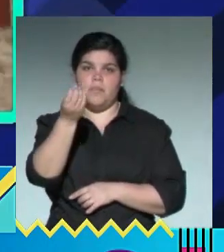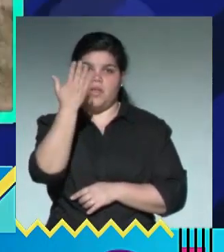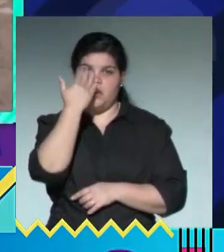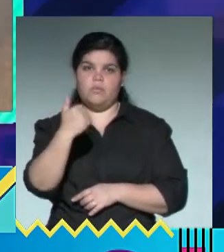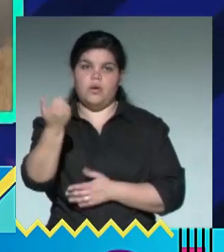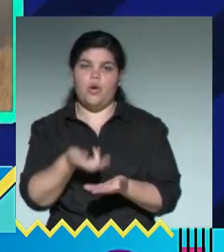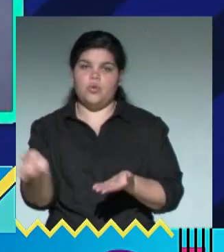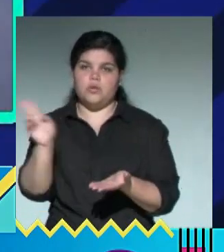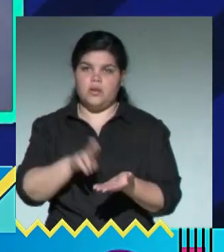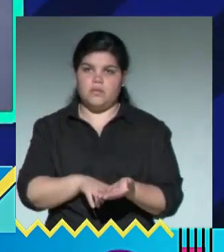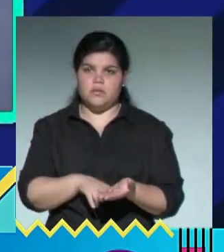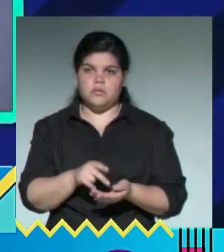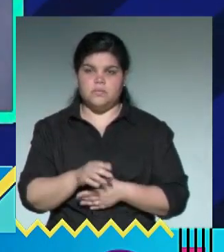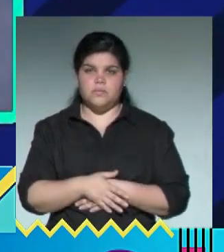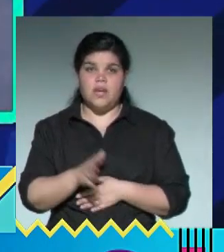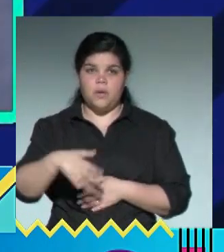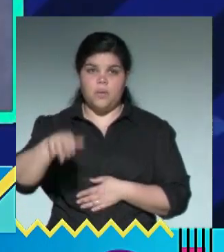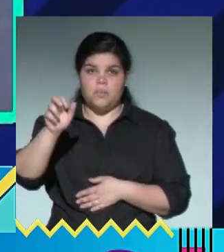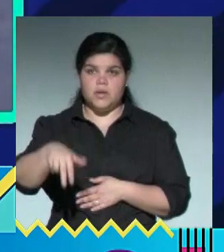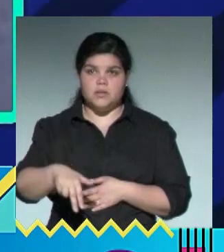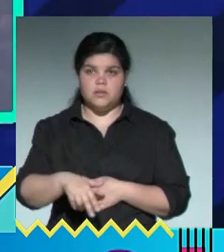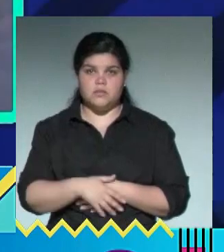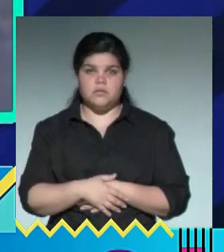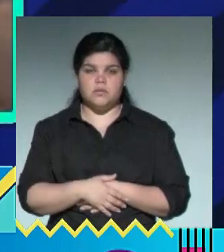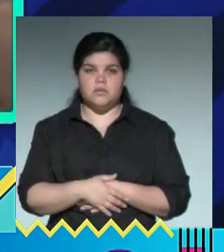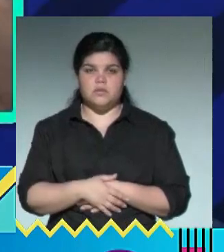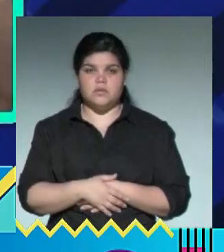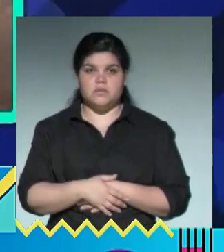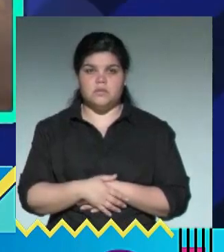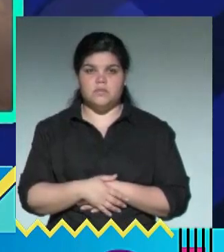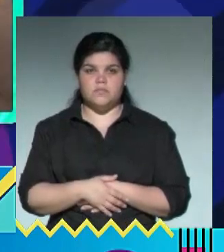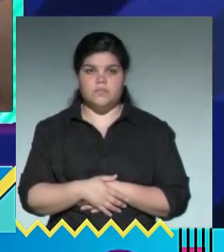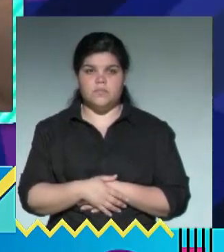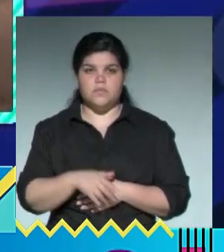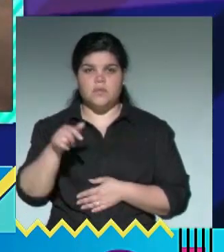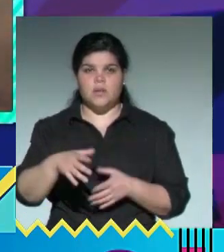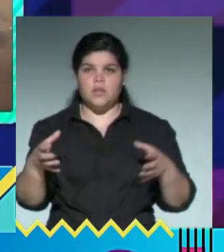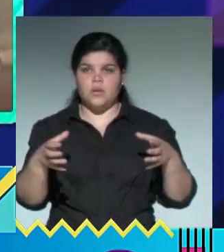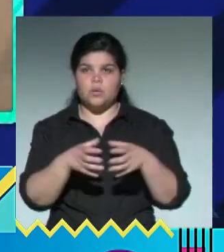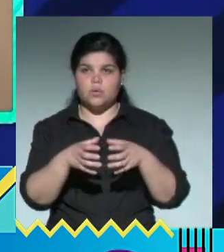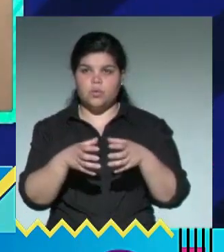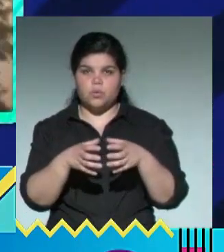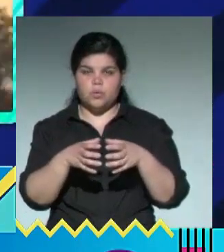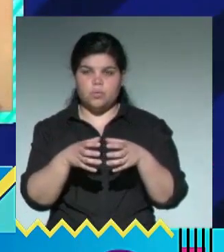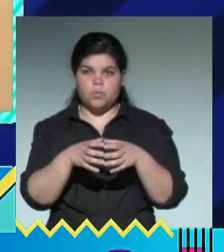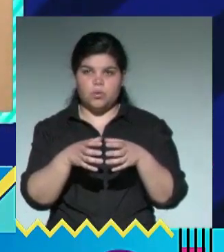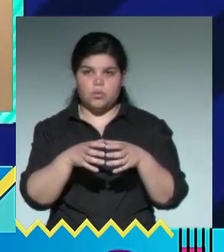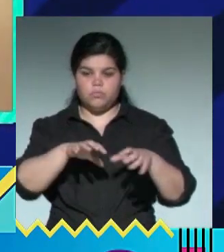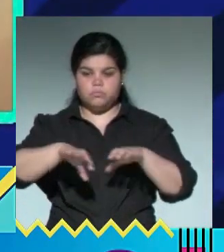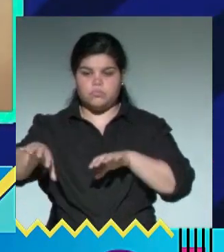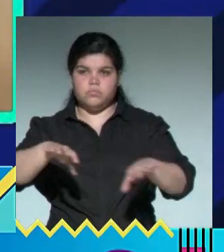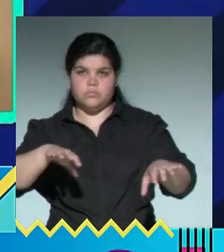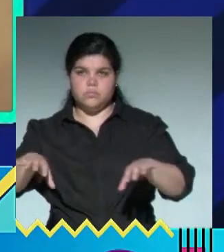8 de Guaymallén. Y de ahí nos dividimos en un grupo, se quedó protegiendo unas